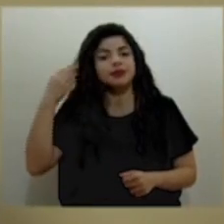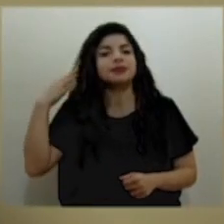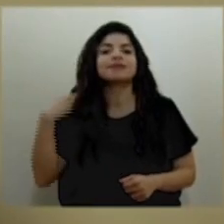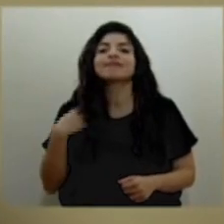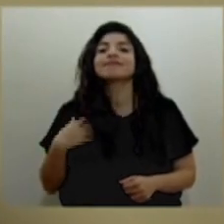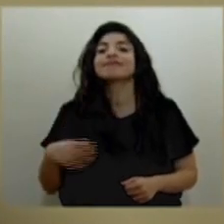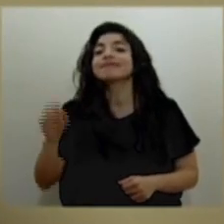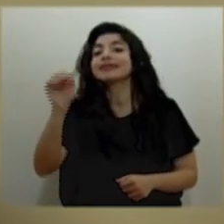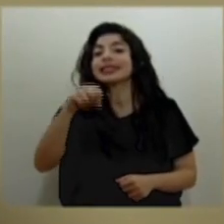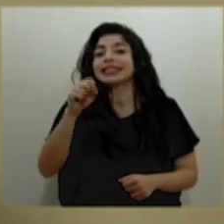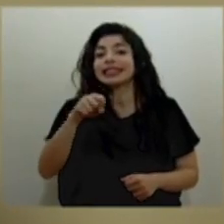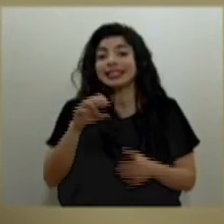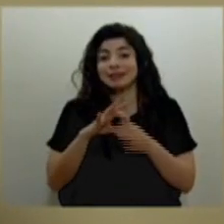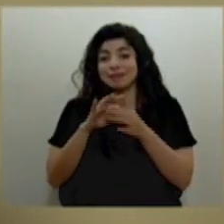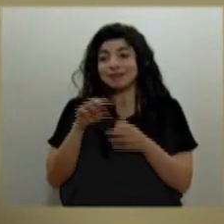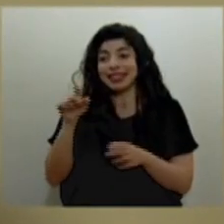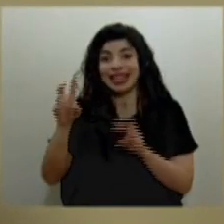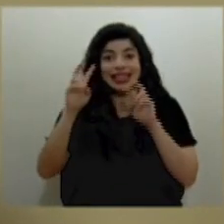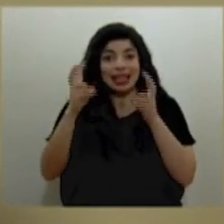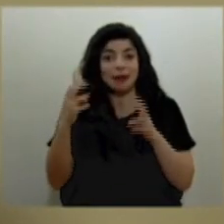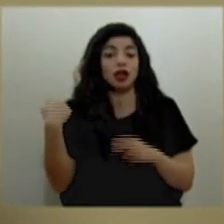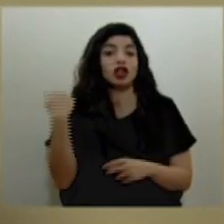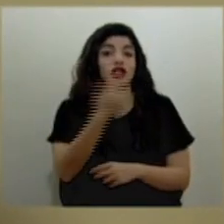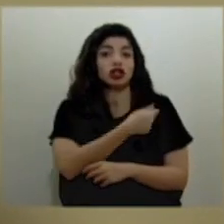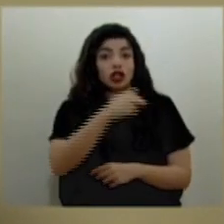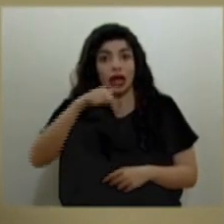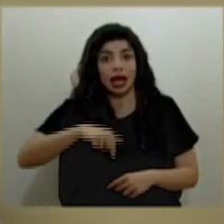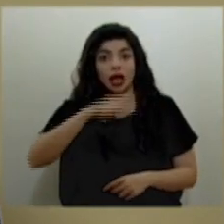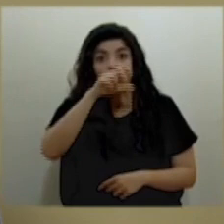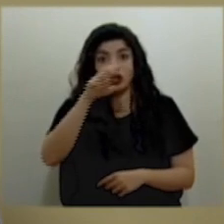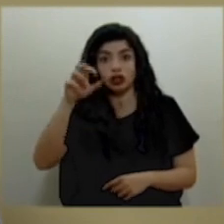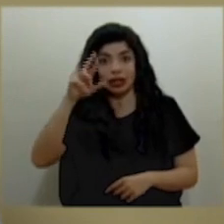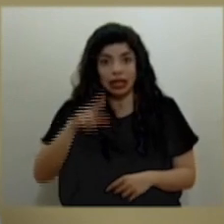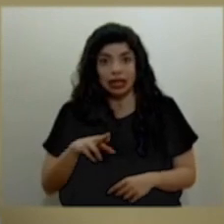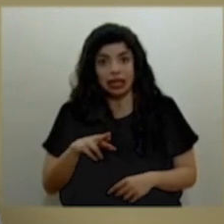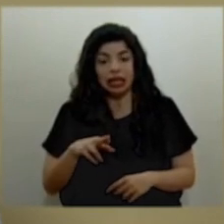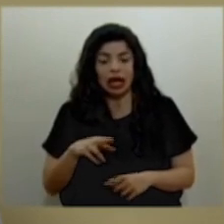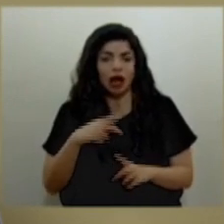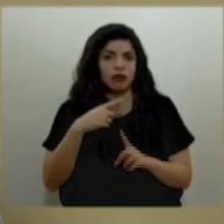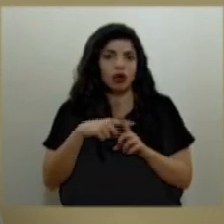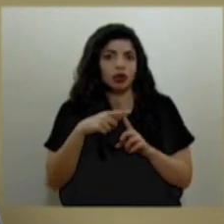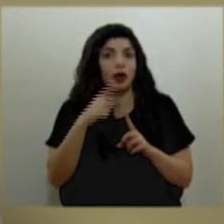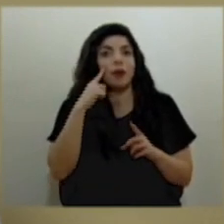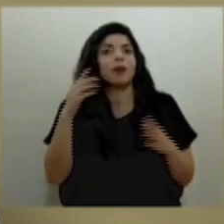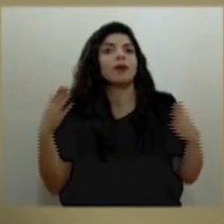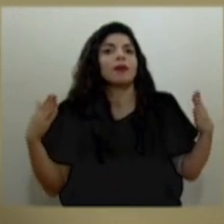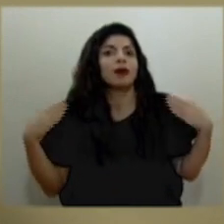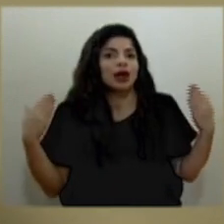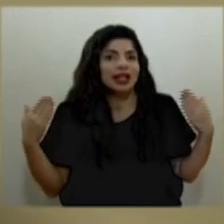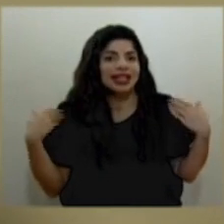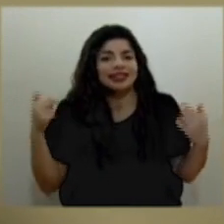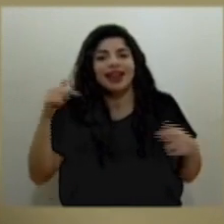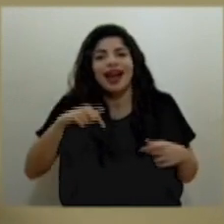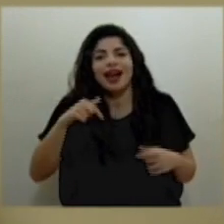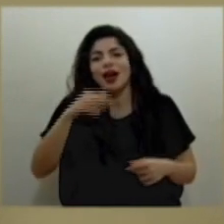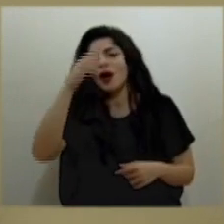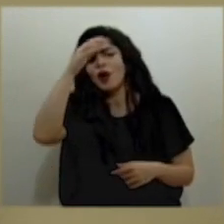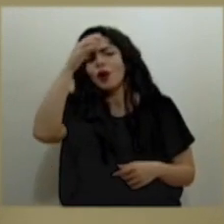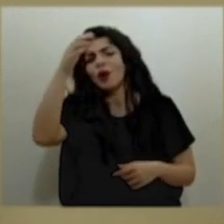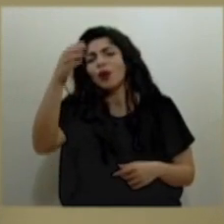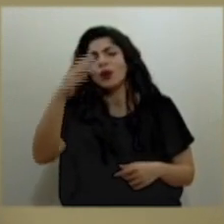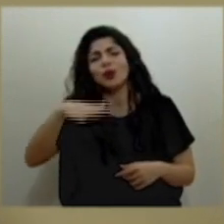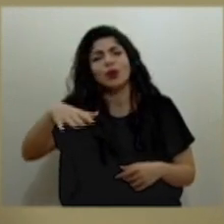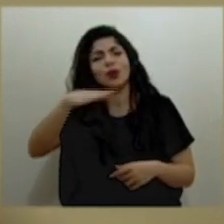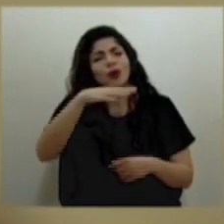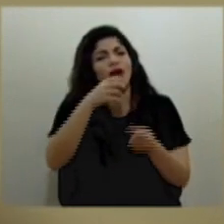Sí, con respecto a ese tema, nosotros en Costa Rica, favorablemente, por dicha, tenemos una cultura muy abocada